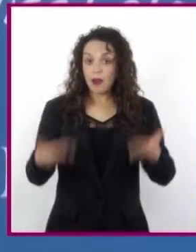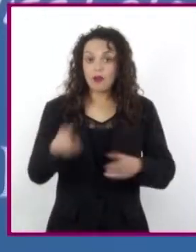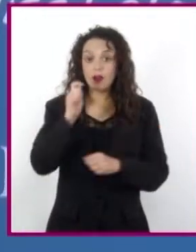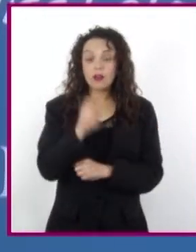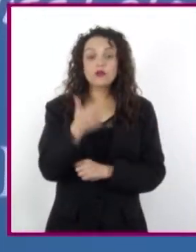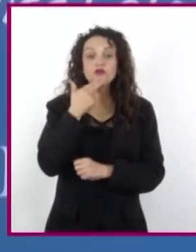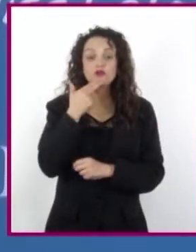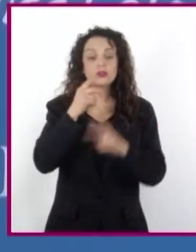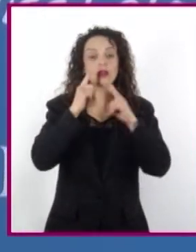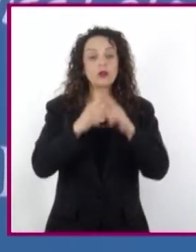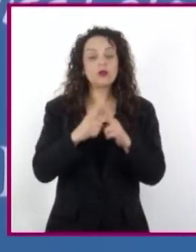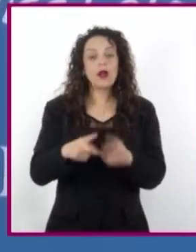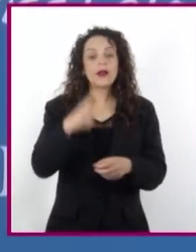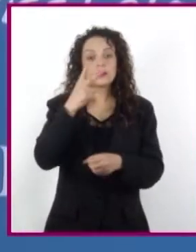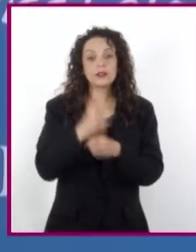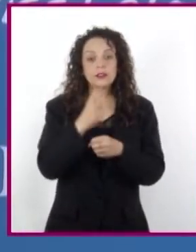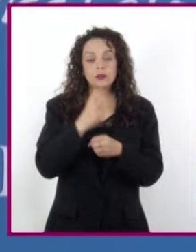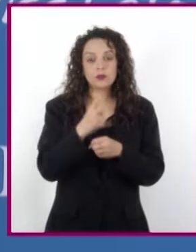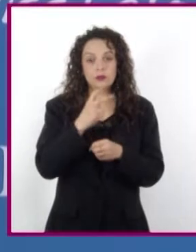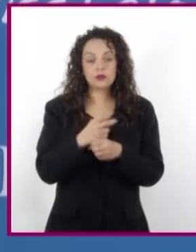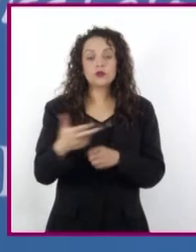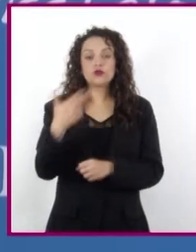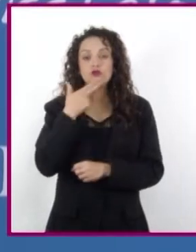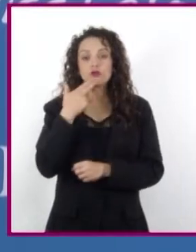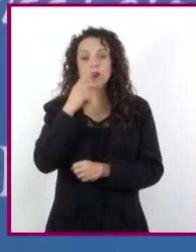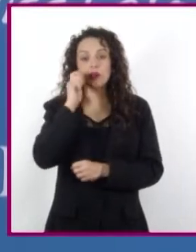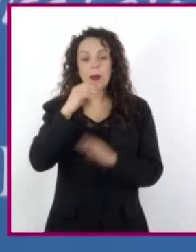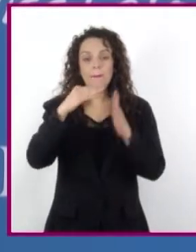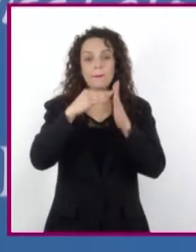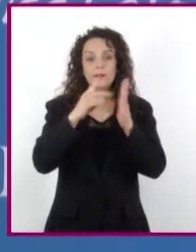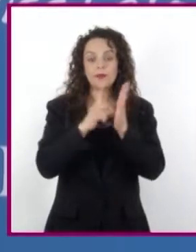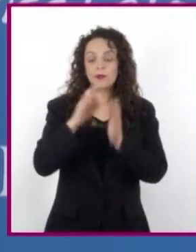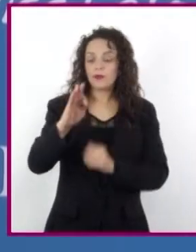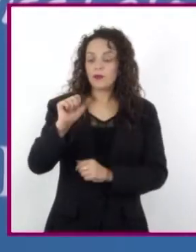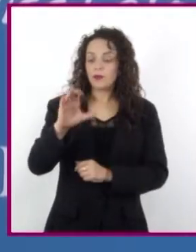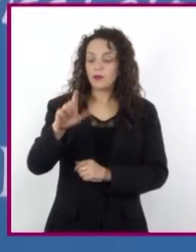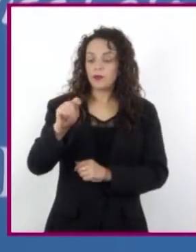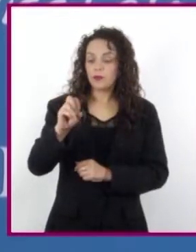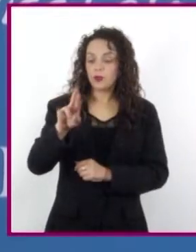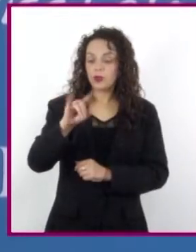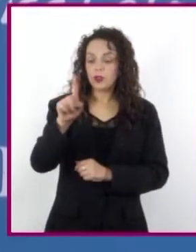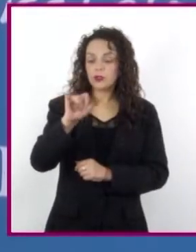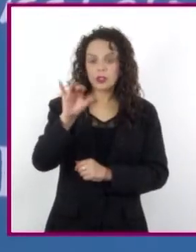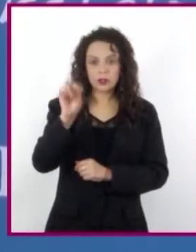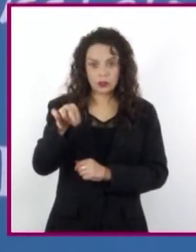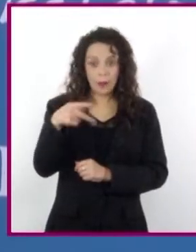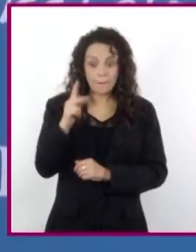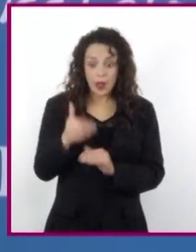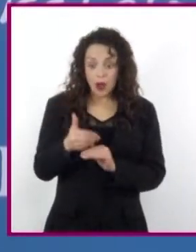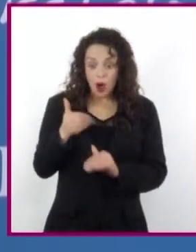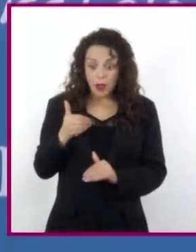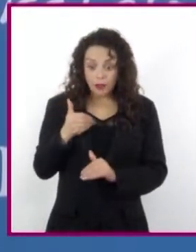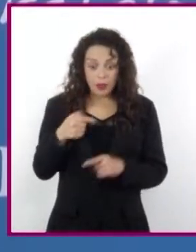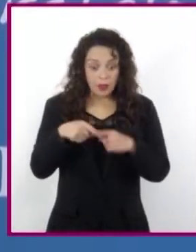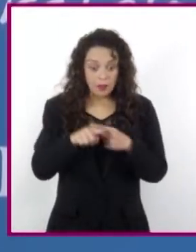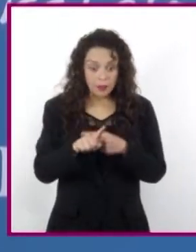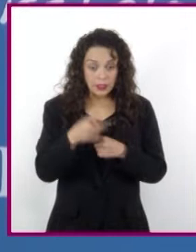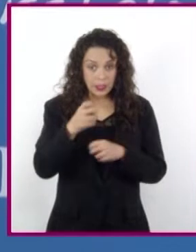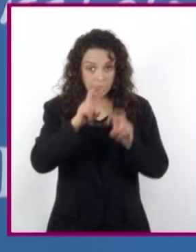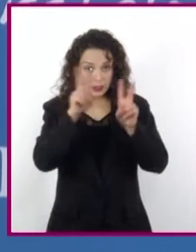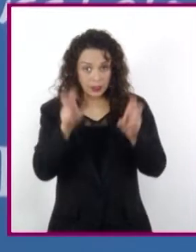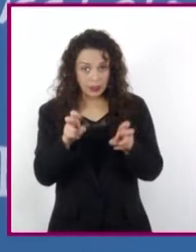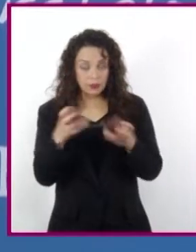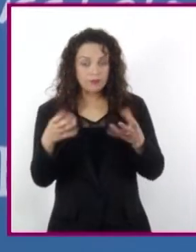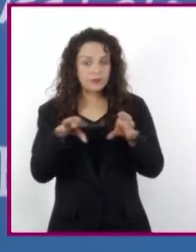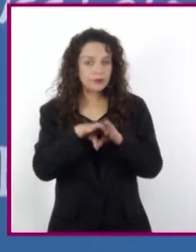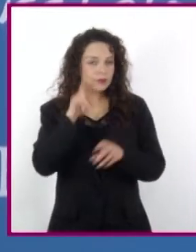ecuaciones de segundo grado utilizando el método de factorización. Pero antes de empezar con el tema, ¿qué te